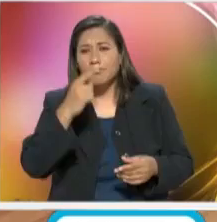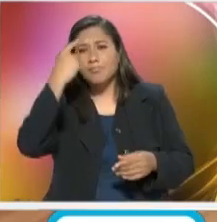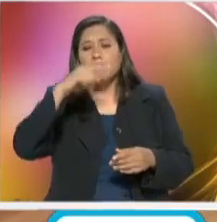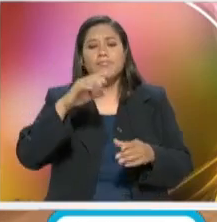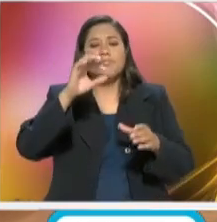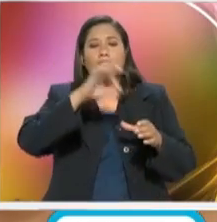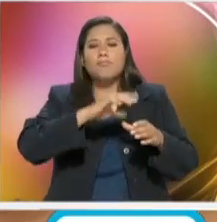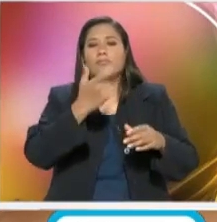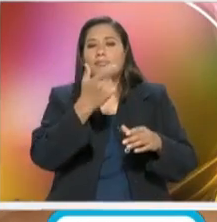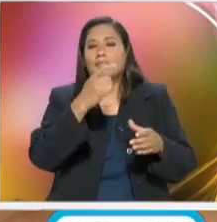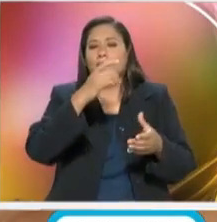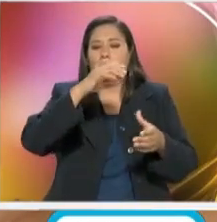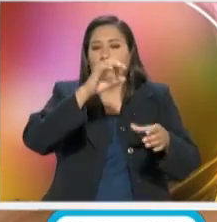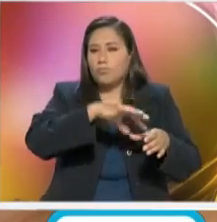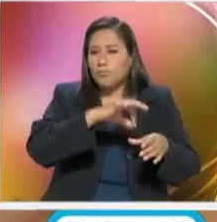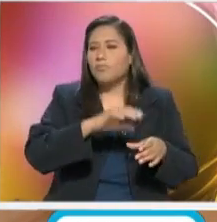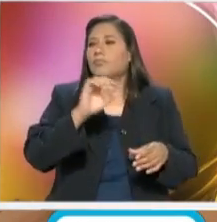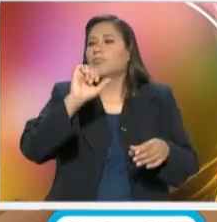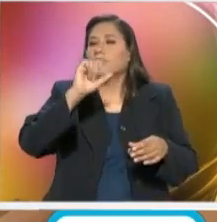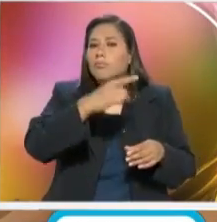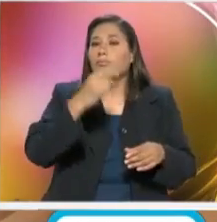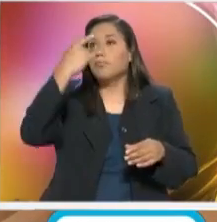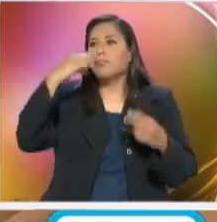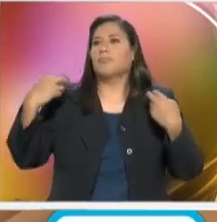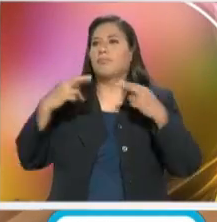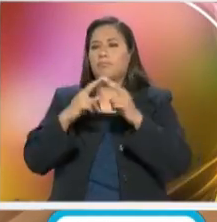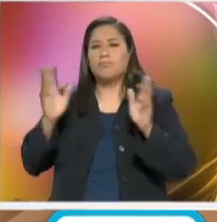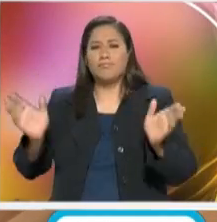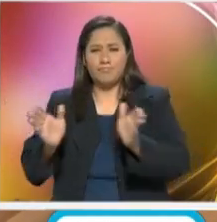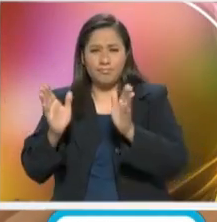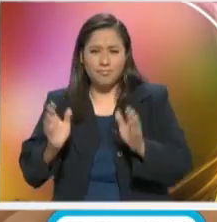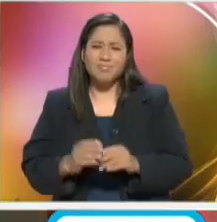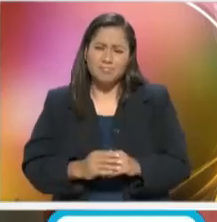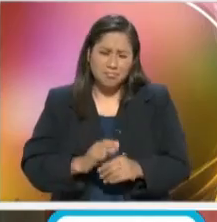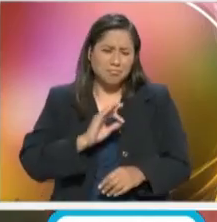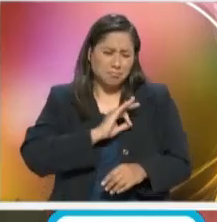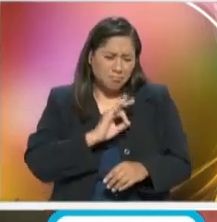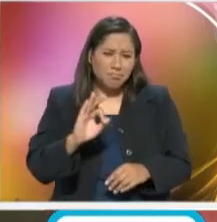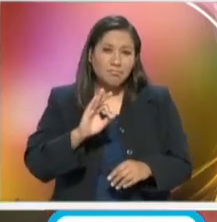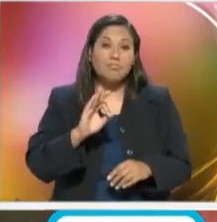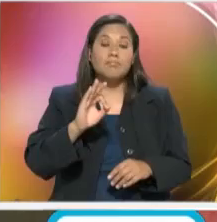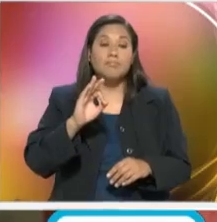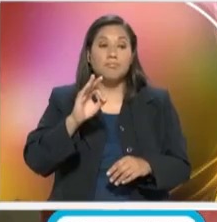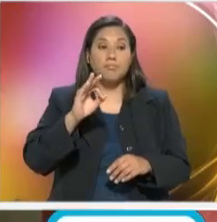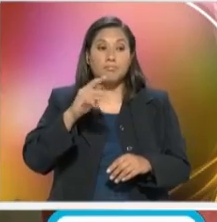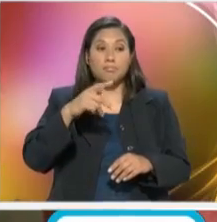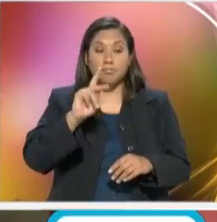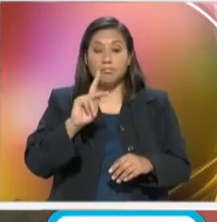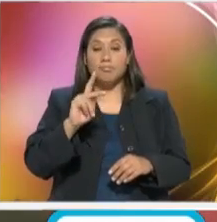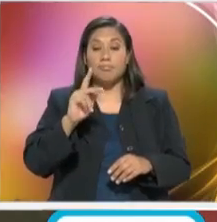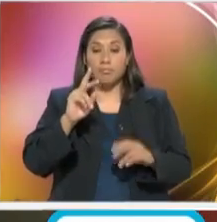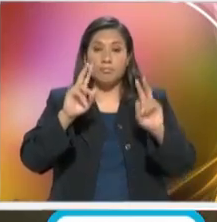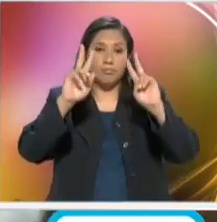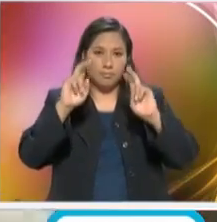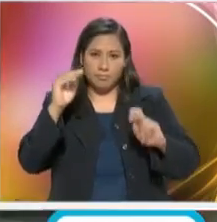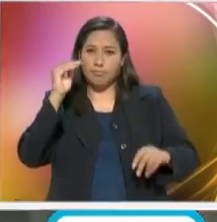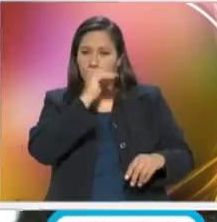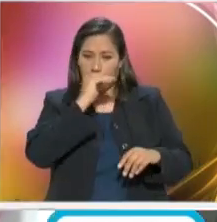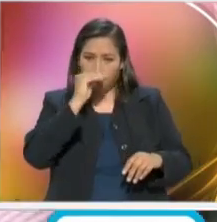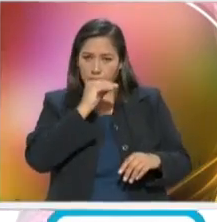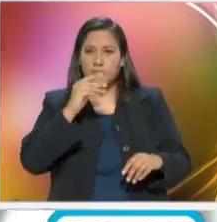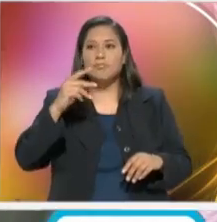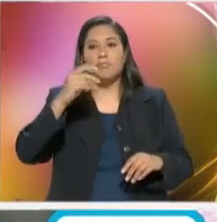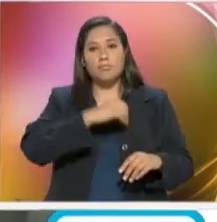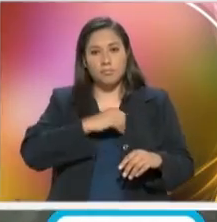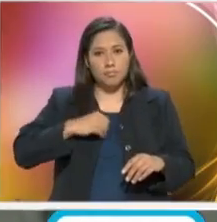los maestros, para que se sientan mejor incentivados. Digo, yo creo que es posible sin que esto afecte el tema de gratuidad, de la obligación que tiene el